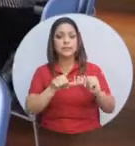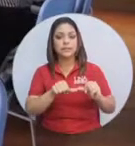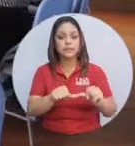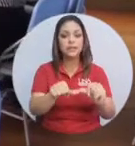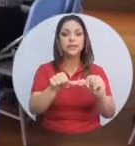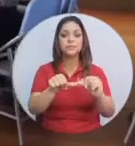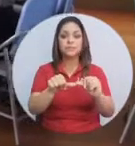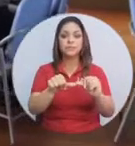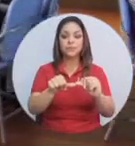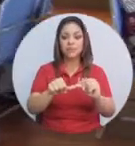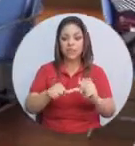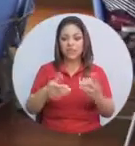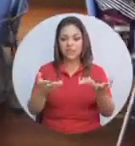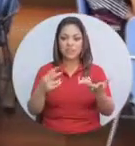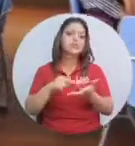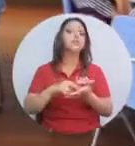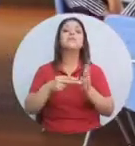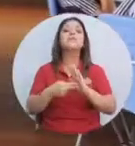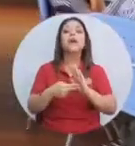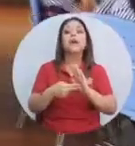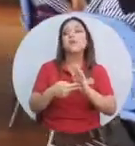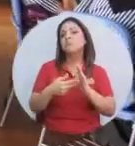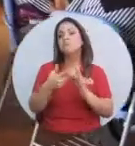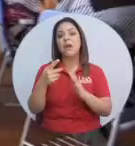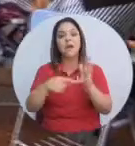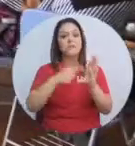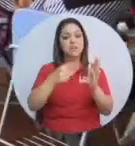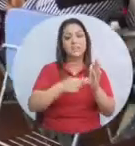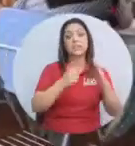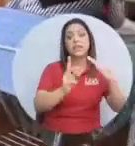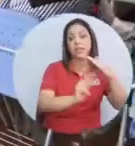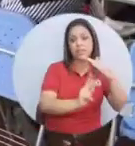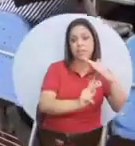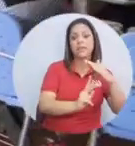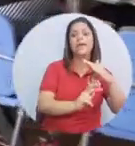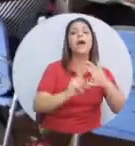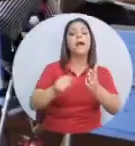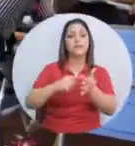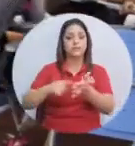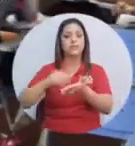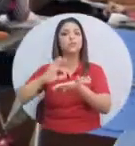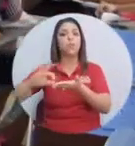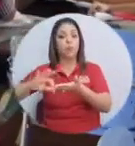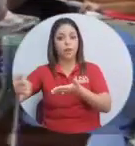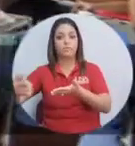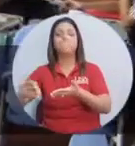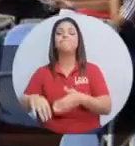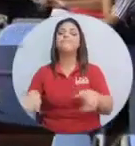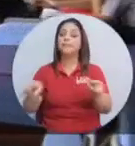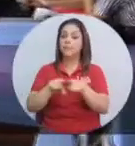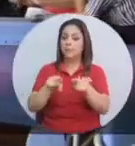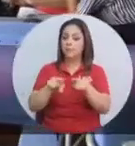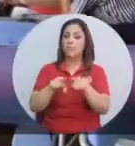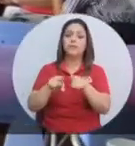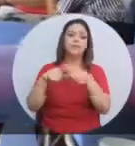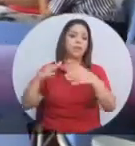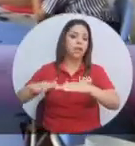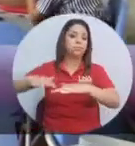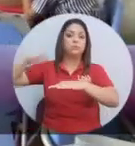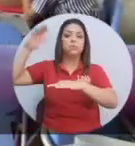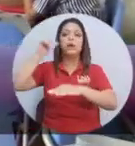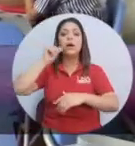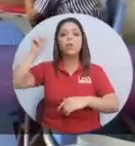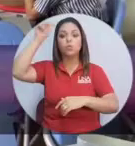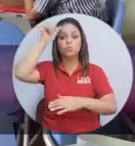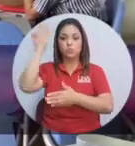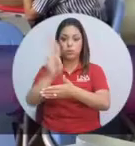mientras estamos en la primera infancia, otra para hacerlo cuando estamos en la primaria y en la secundaria, y con mucha más razón, mucho más especializado cuando